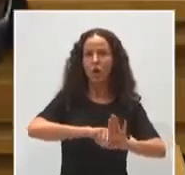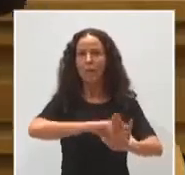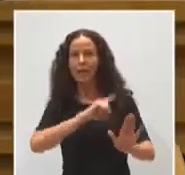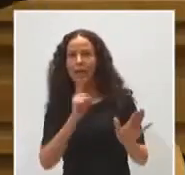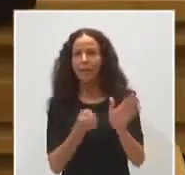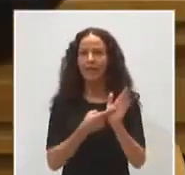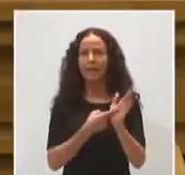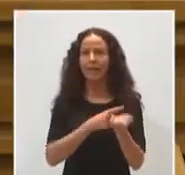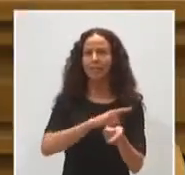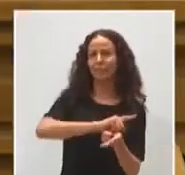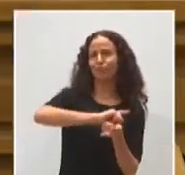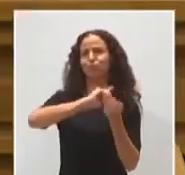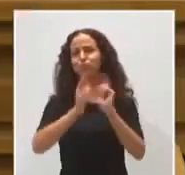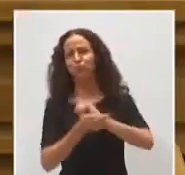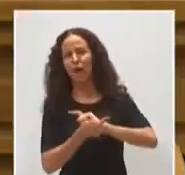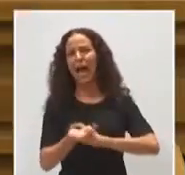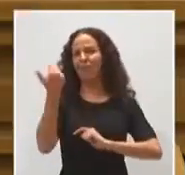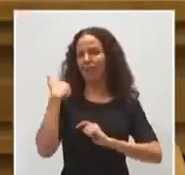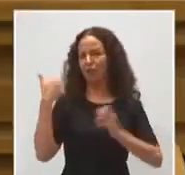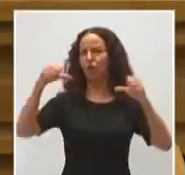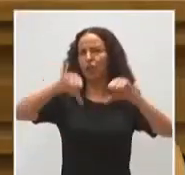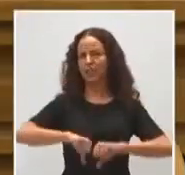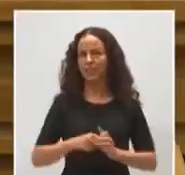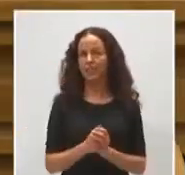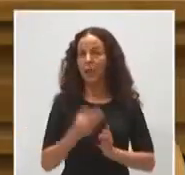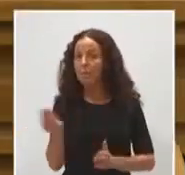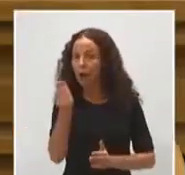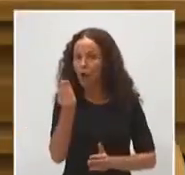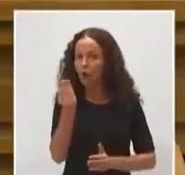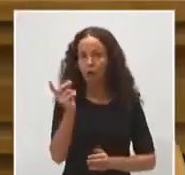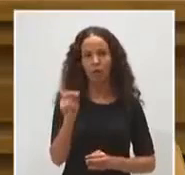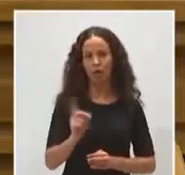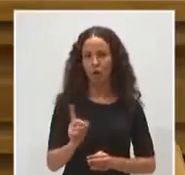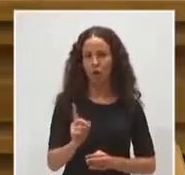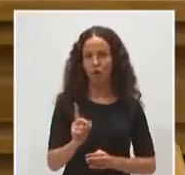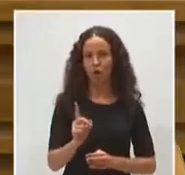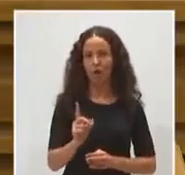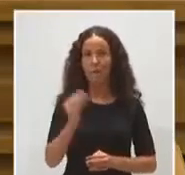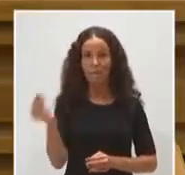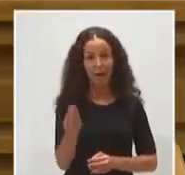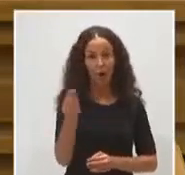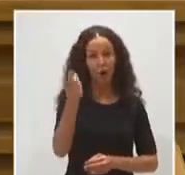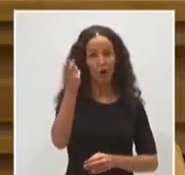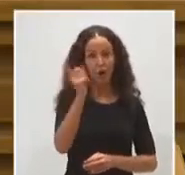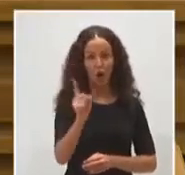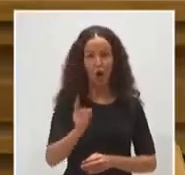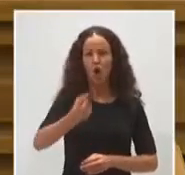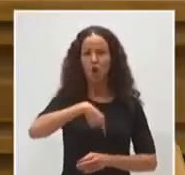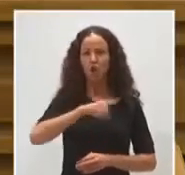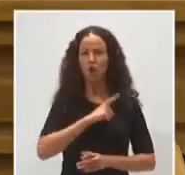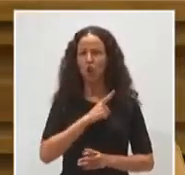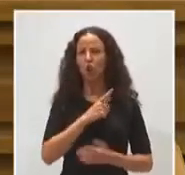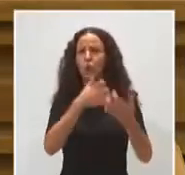a cómo se abordó la anterior no mejor que no mejor hemos abordado esta crisis